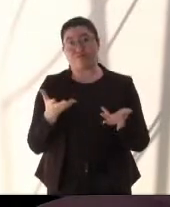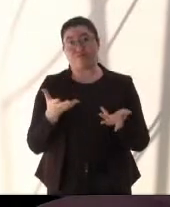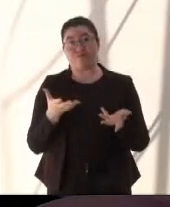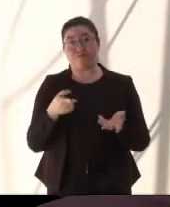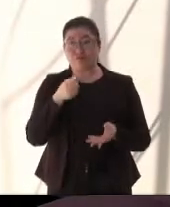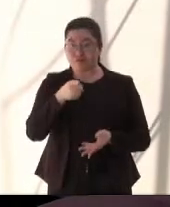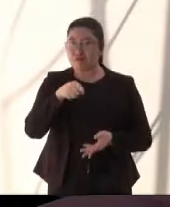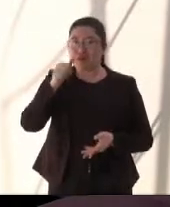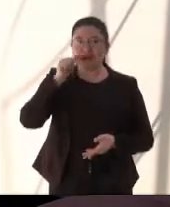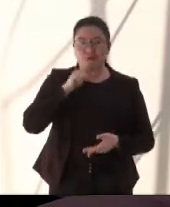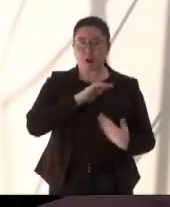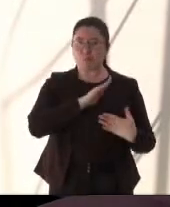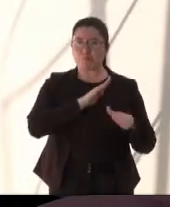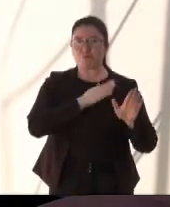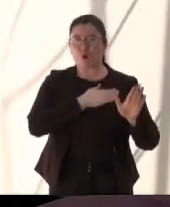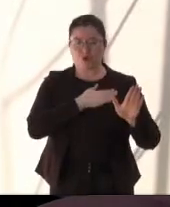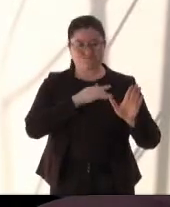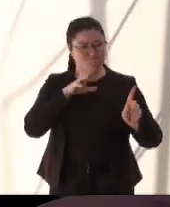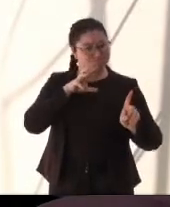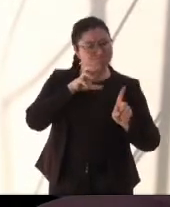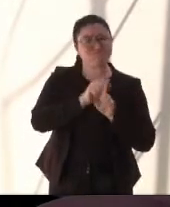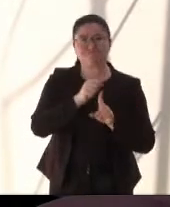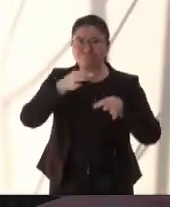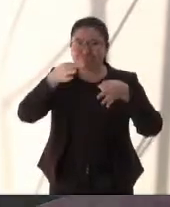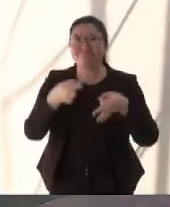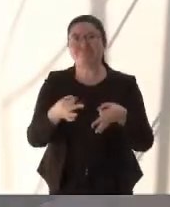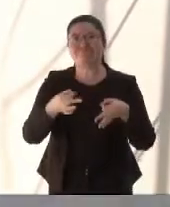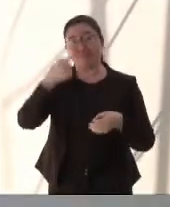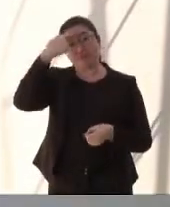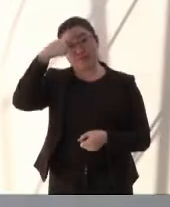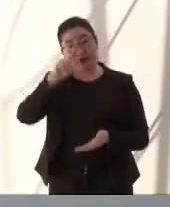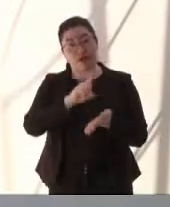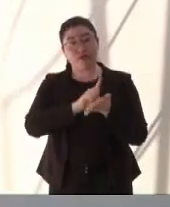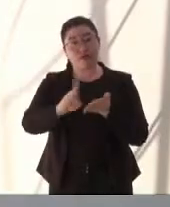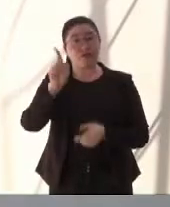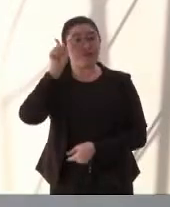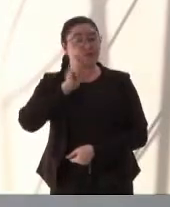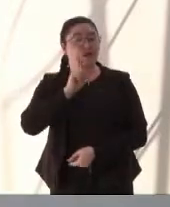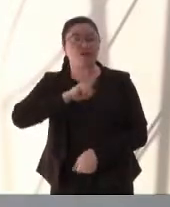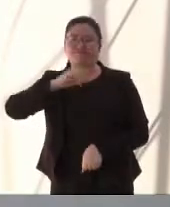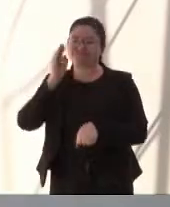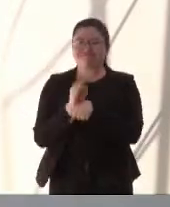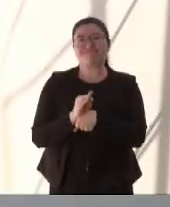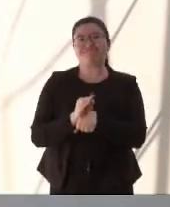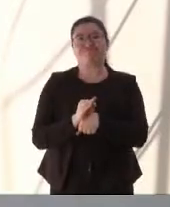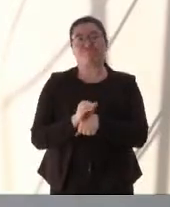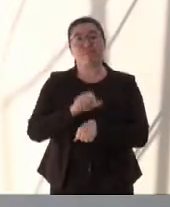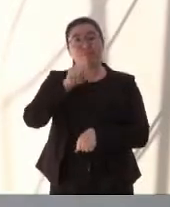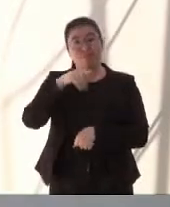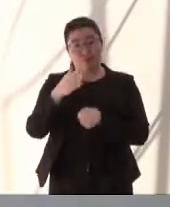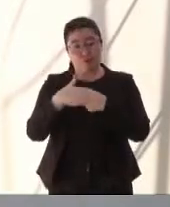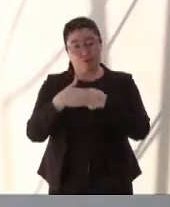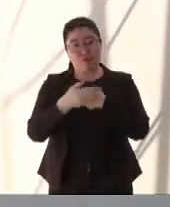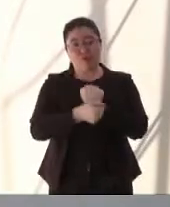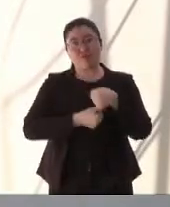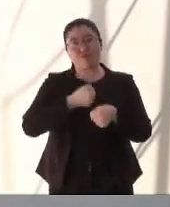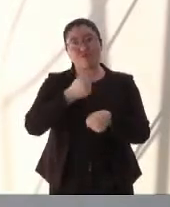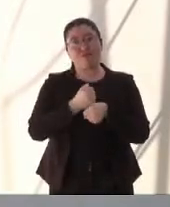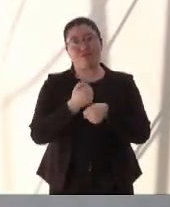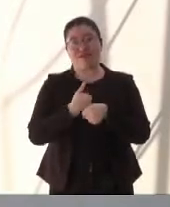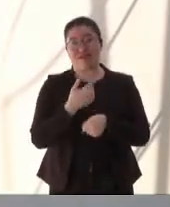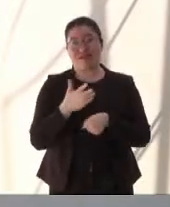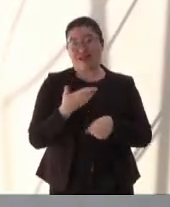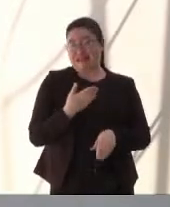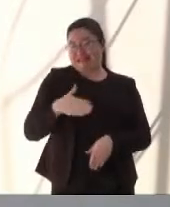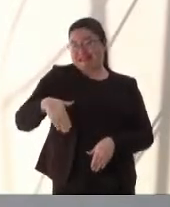un compromiso, una causa por la defensa de los derechos humanos de mujeres, más en este escenario próximo al 8 de marzo, que